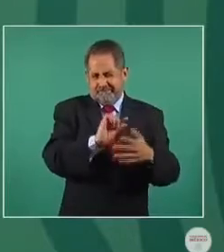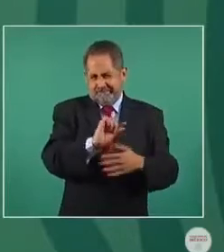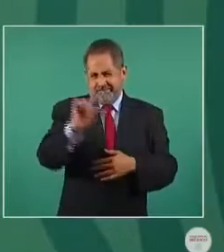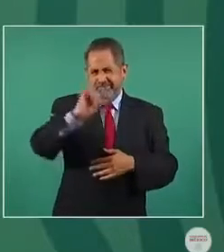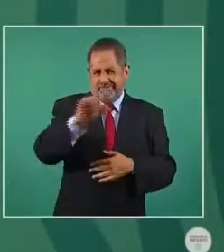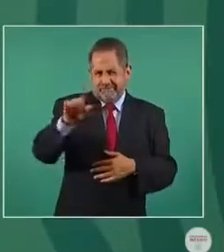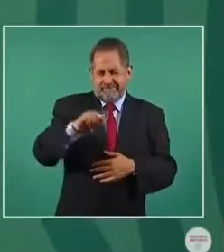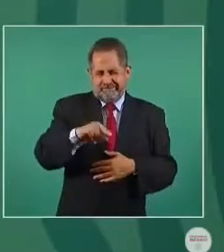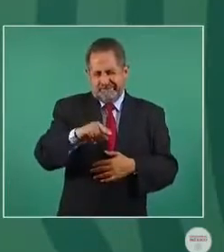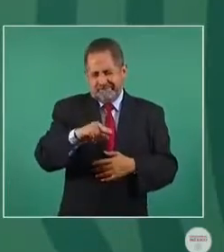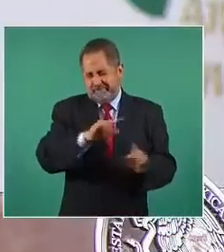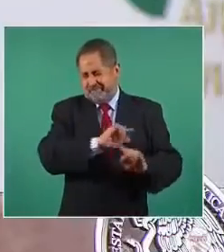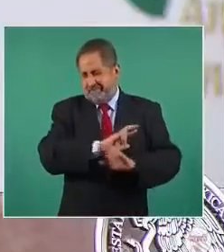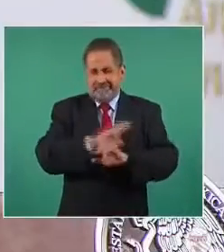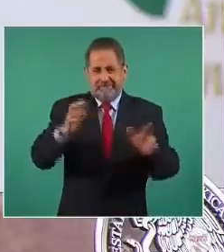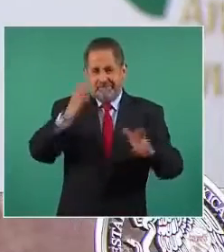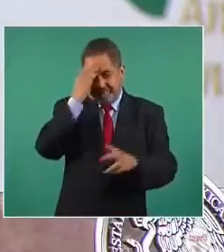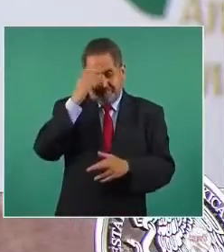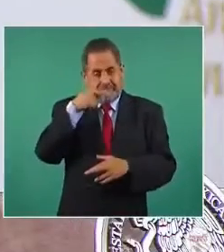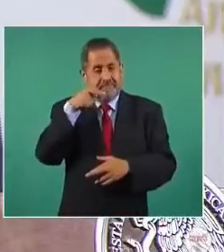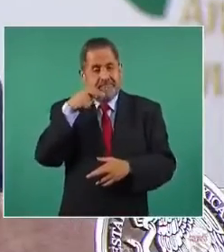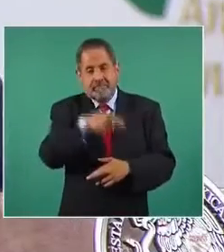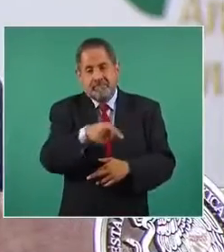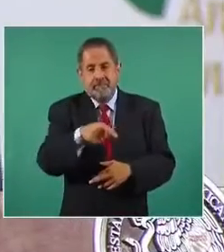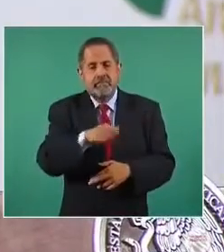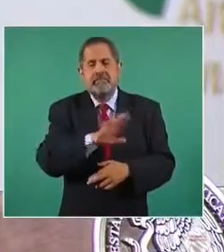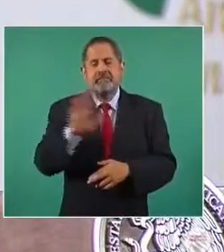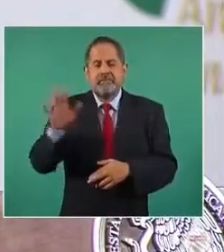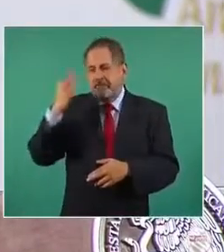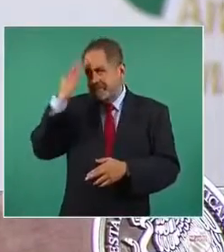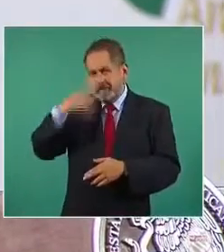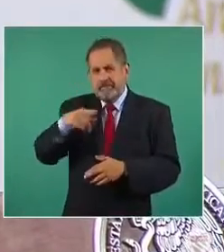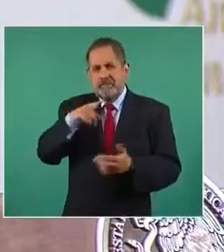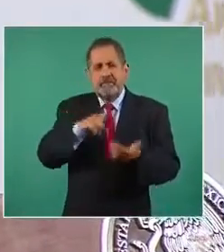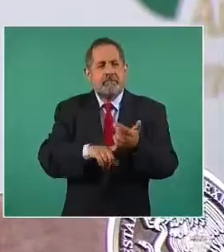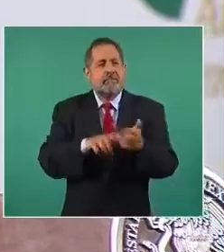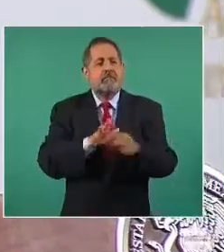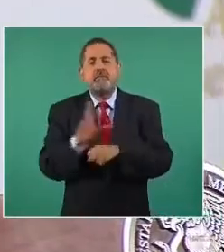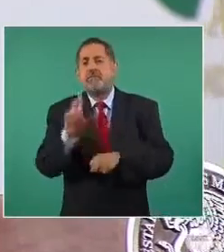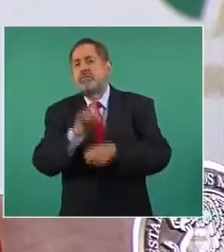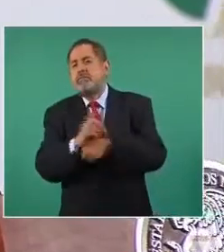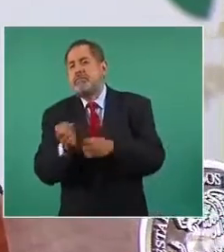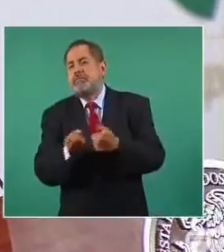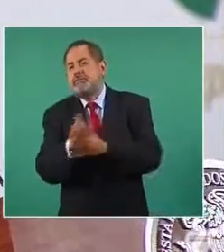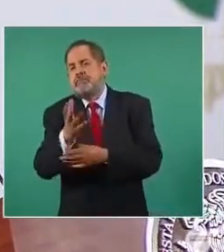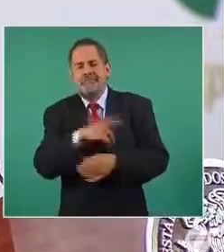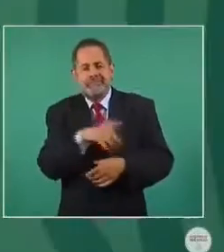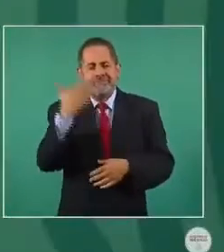los muchos, muy famosos, se sabía de antemano cuando iban a salir?